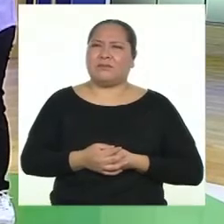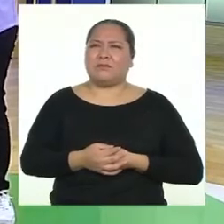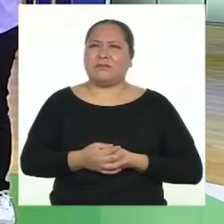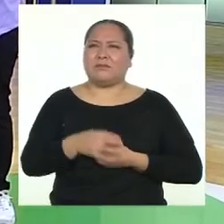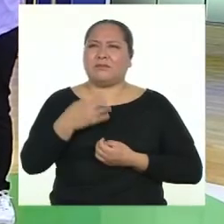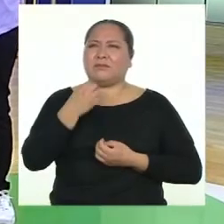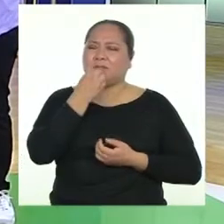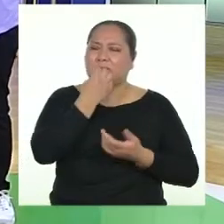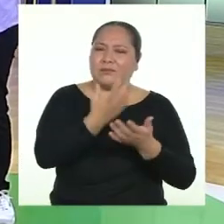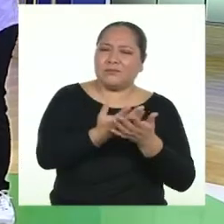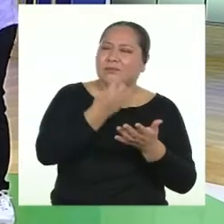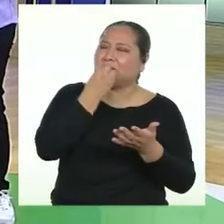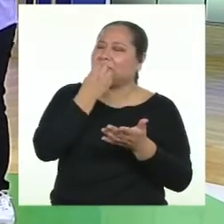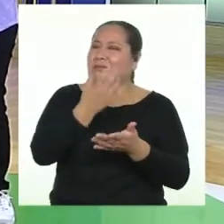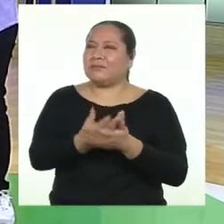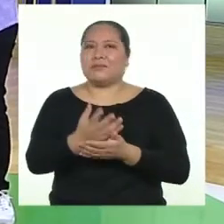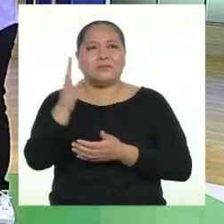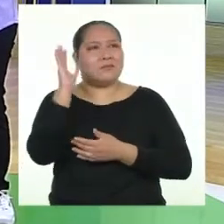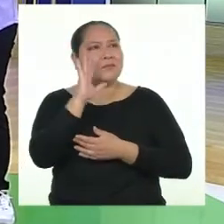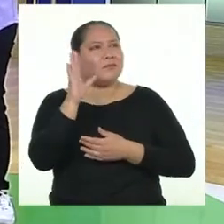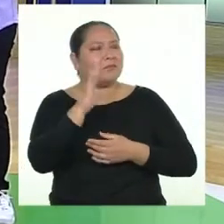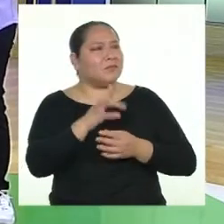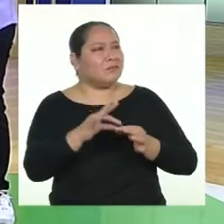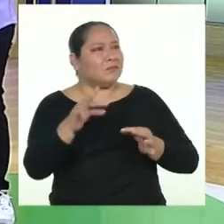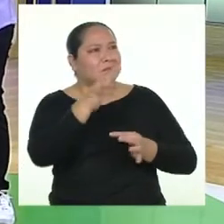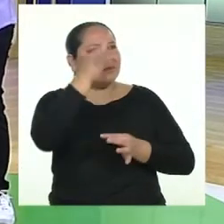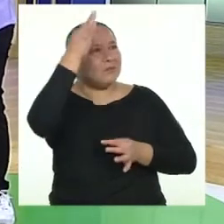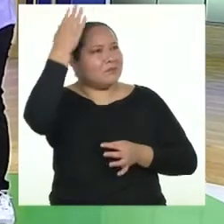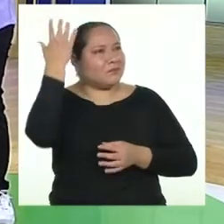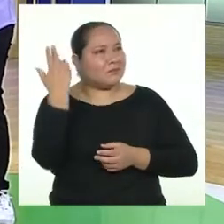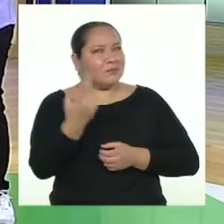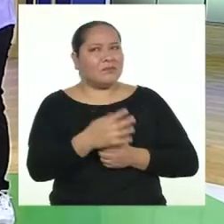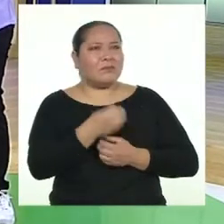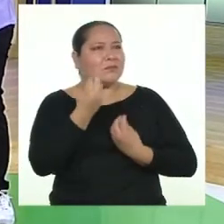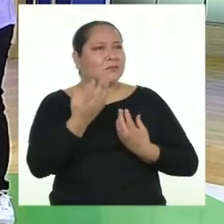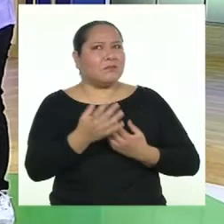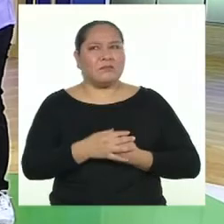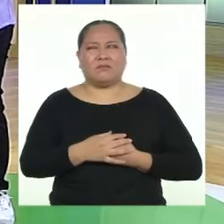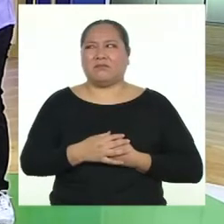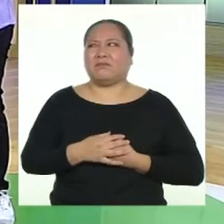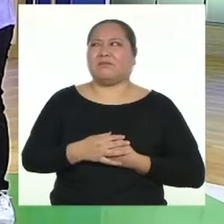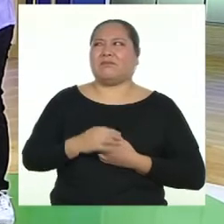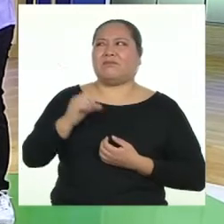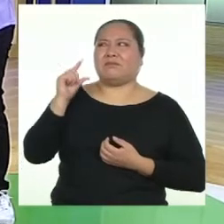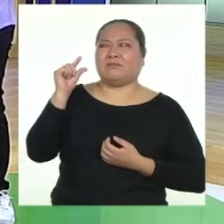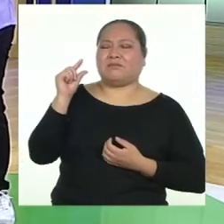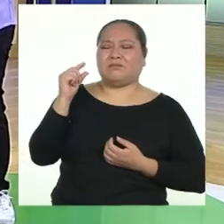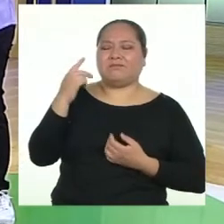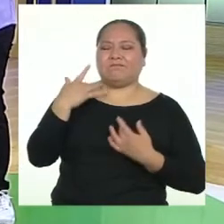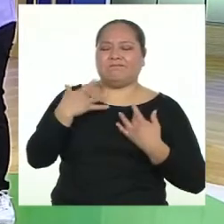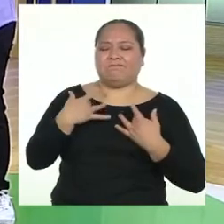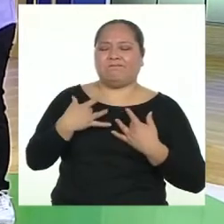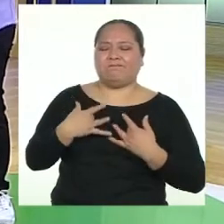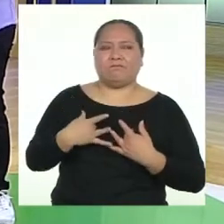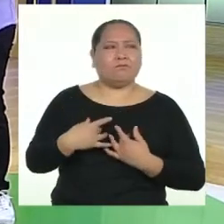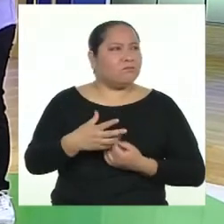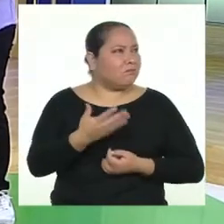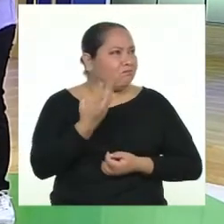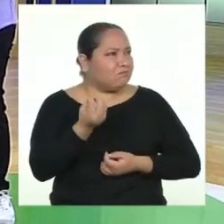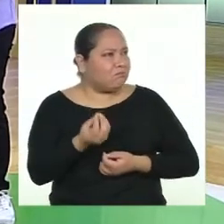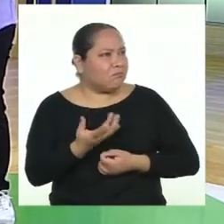¡Buenas, buenas! ¡Hola, genio! ¿Cómo estás? Un poco triste. ¿Triste por